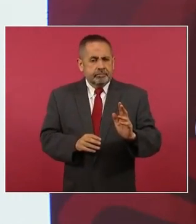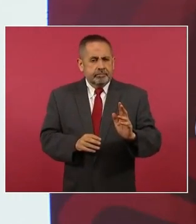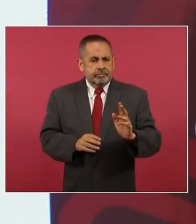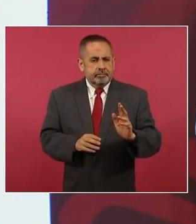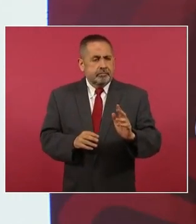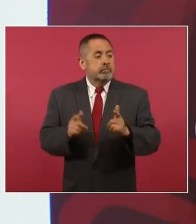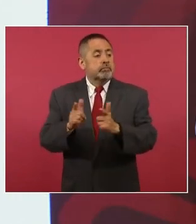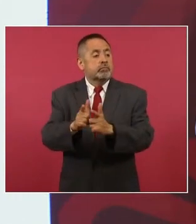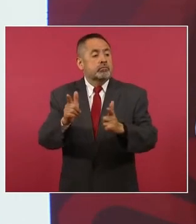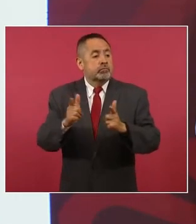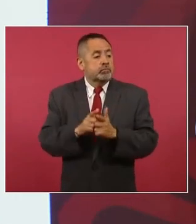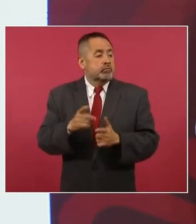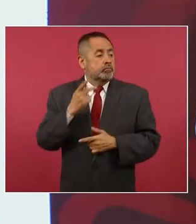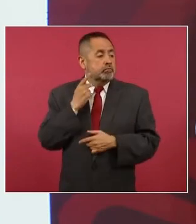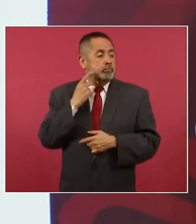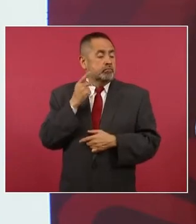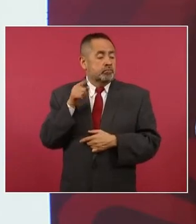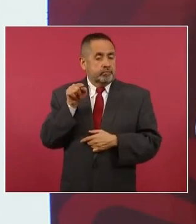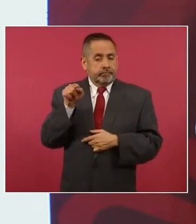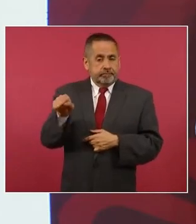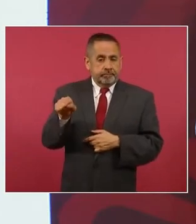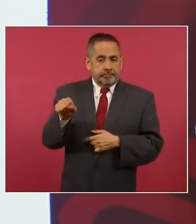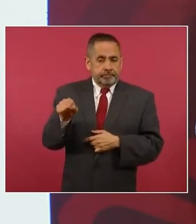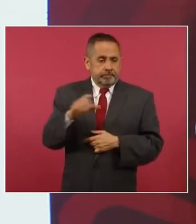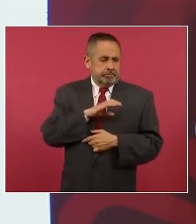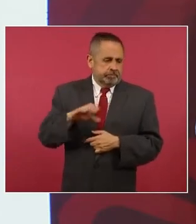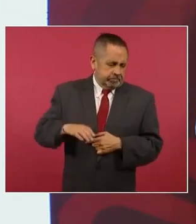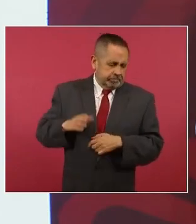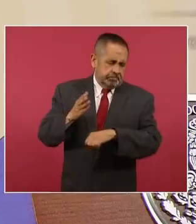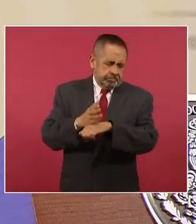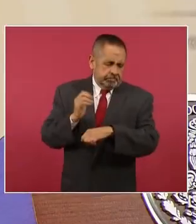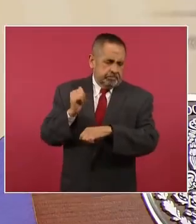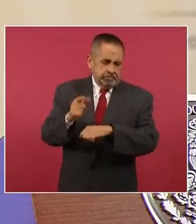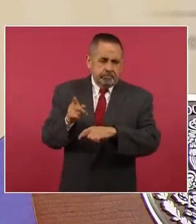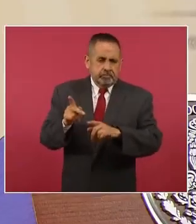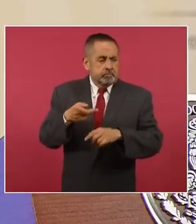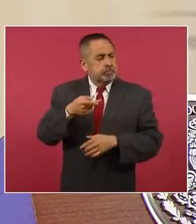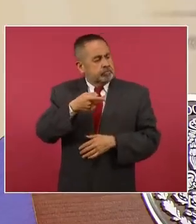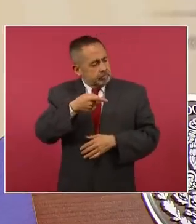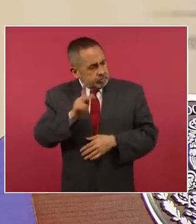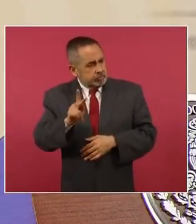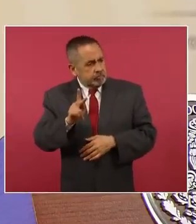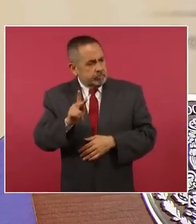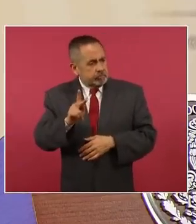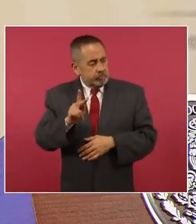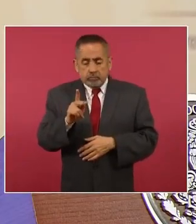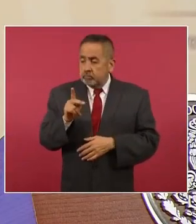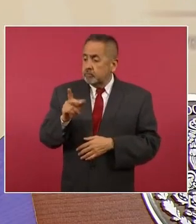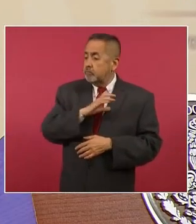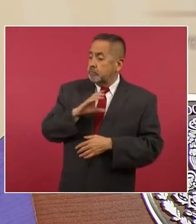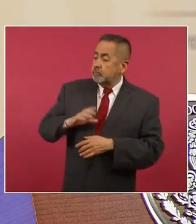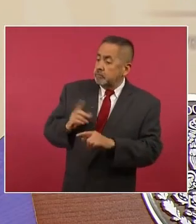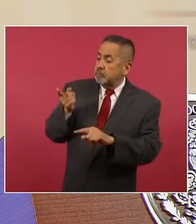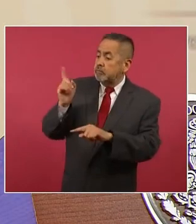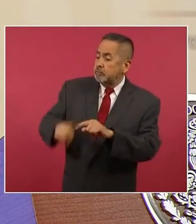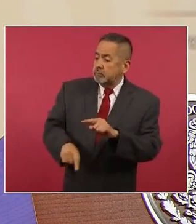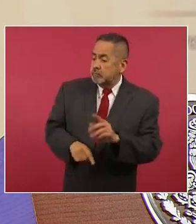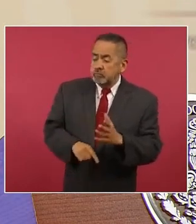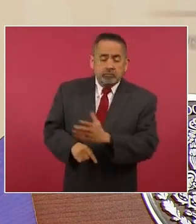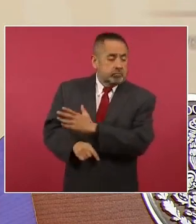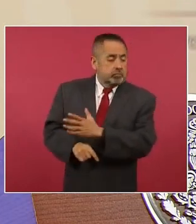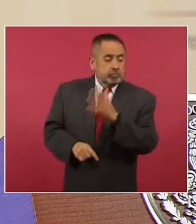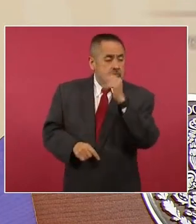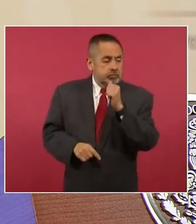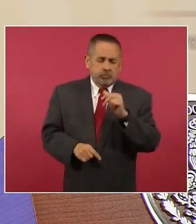al partido, a los partidos, al candidato, pero no se les puede quitar